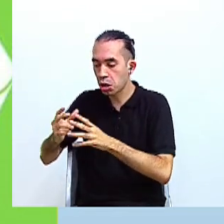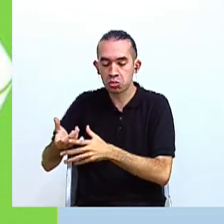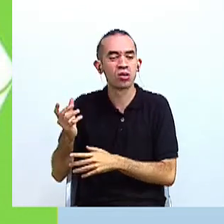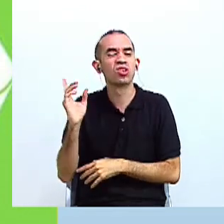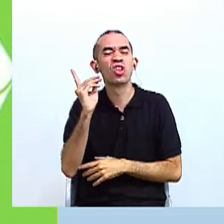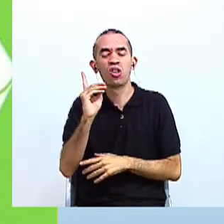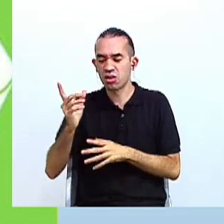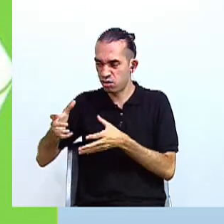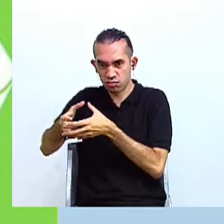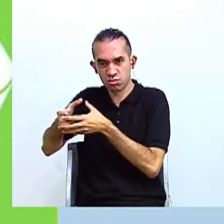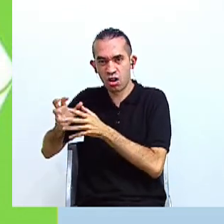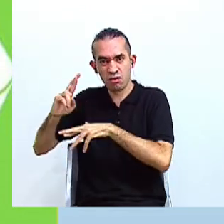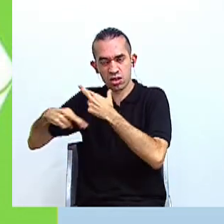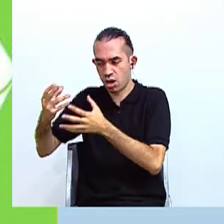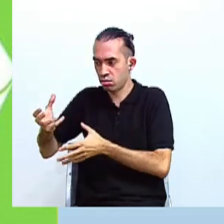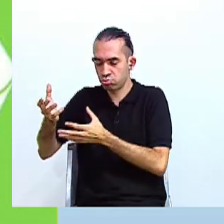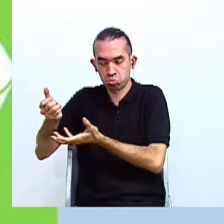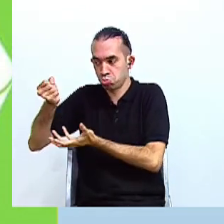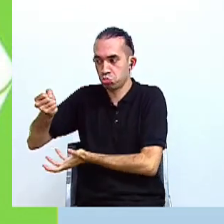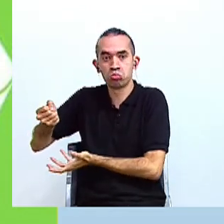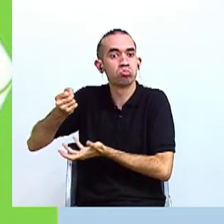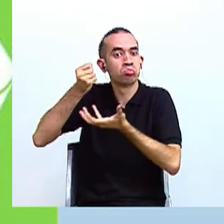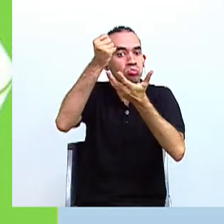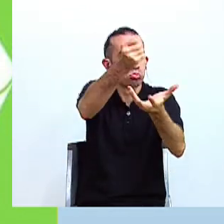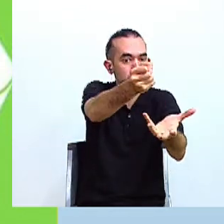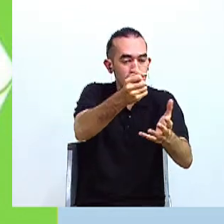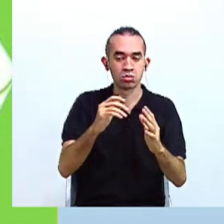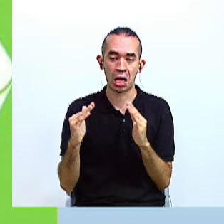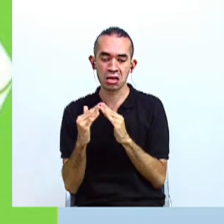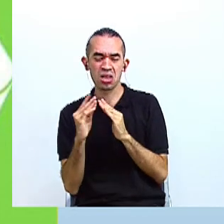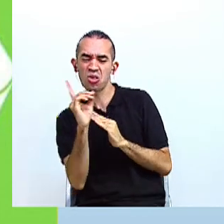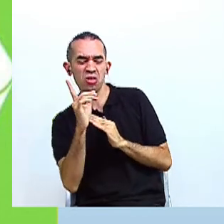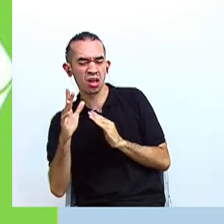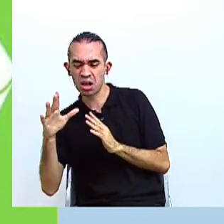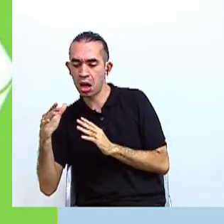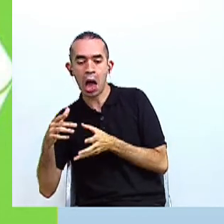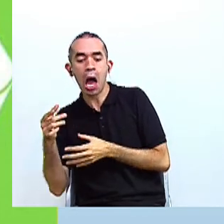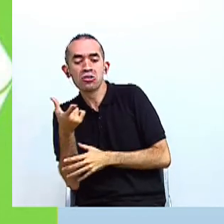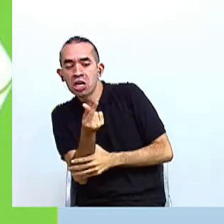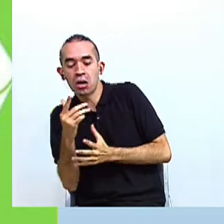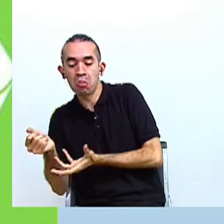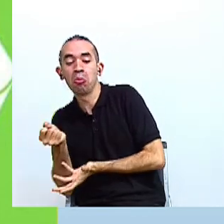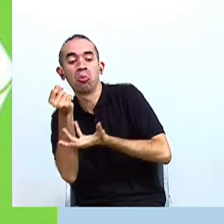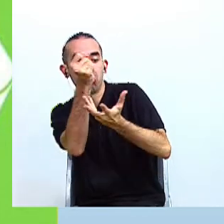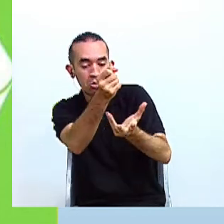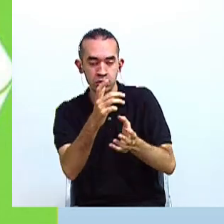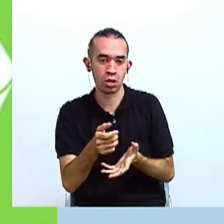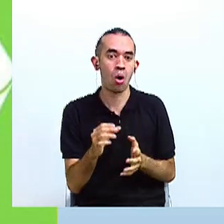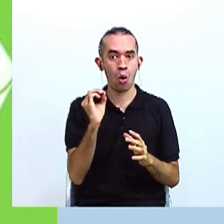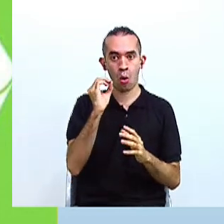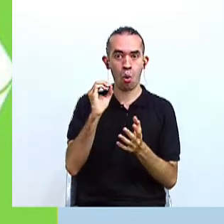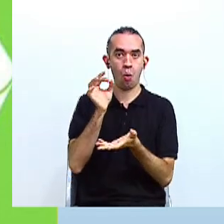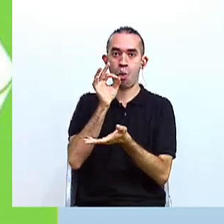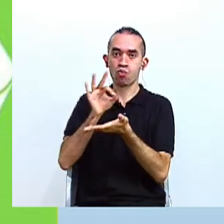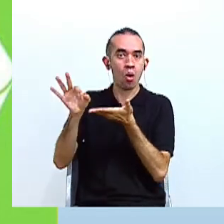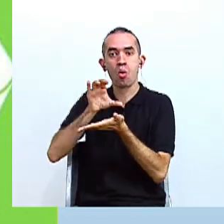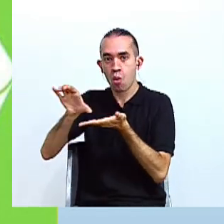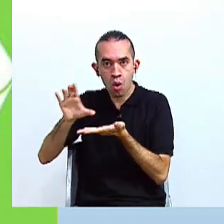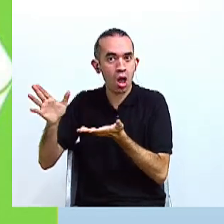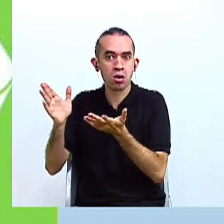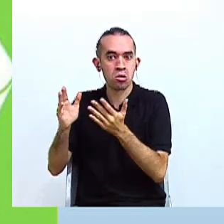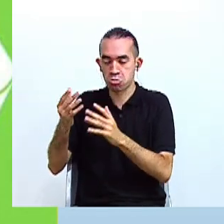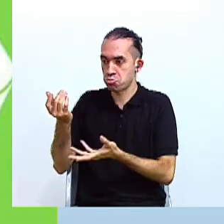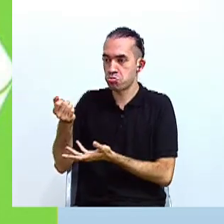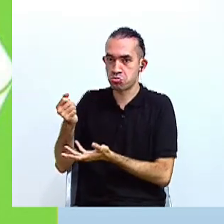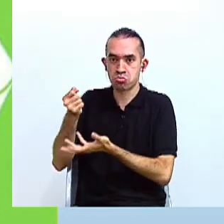centro de acopio más cercano de nuestra comunidad. Investiguemos qué podemos hacer en nuestra institución educativa, en nuestras casas,